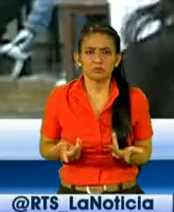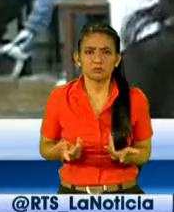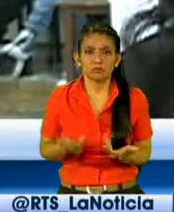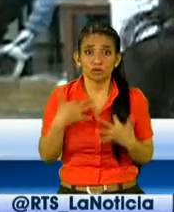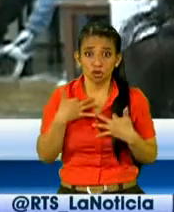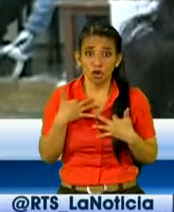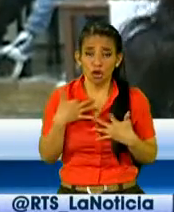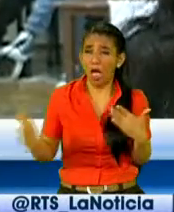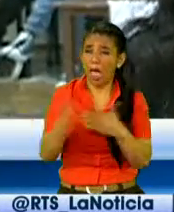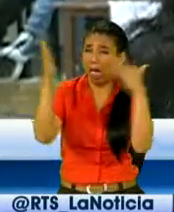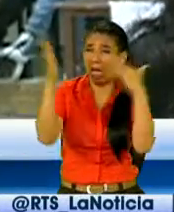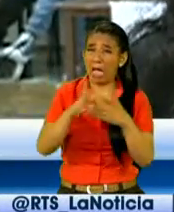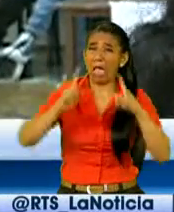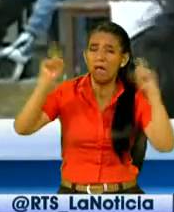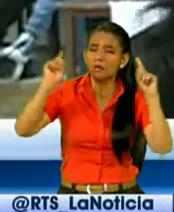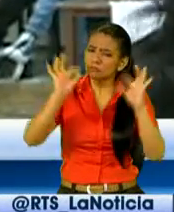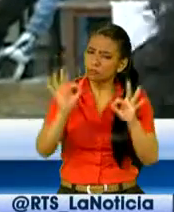violentas.